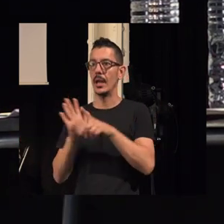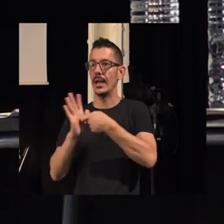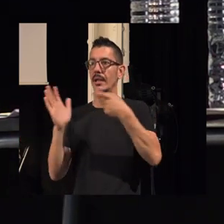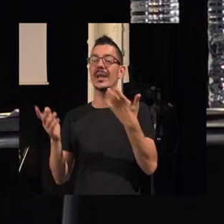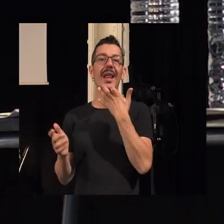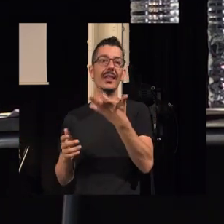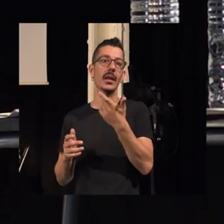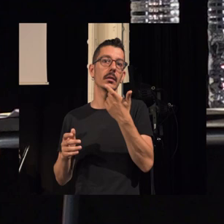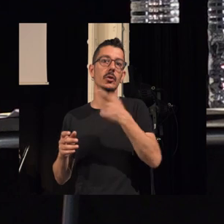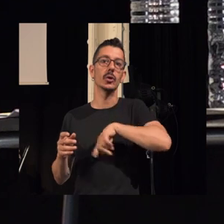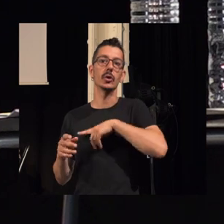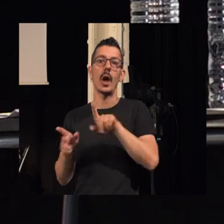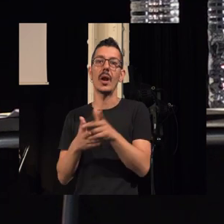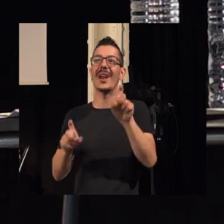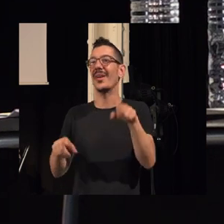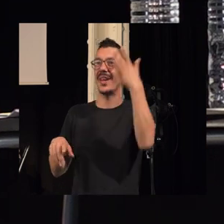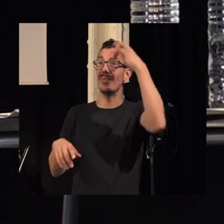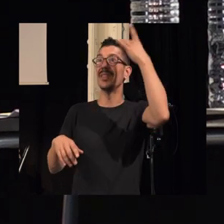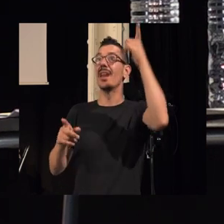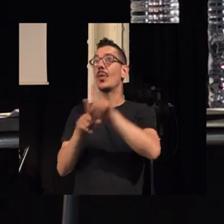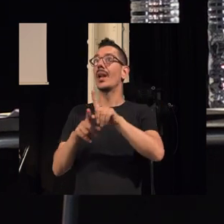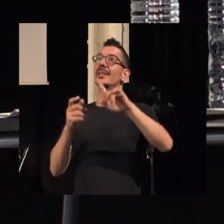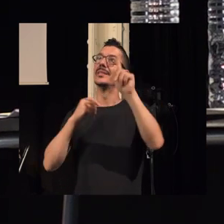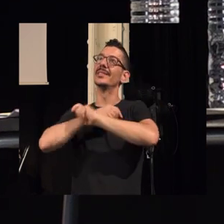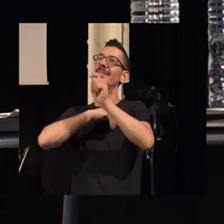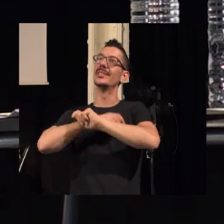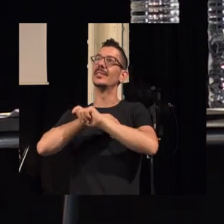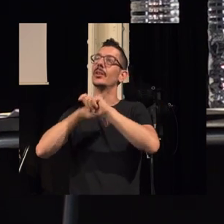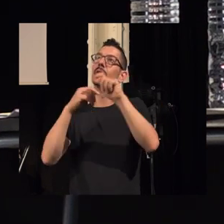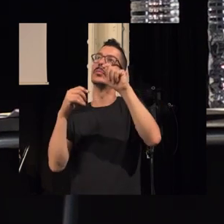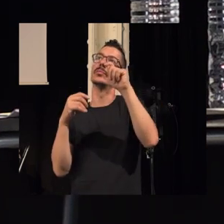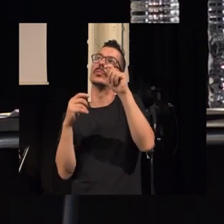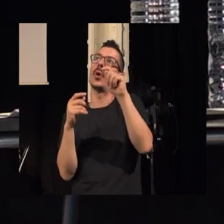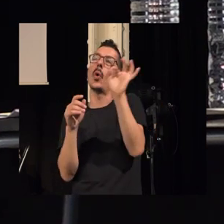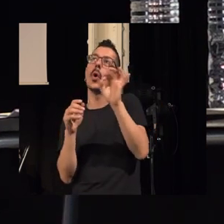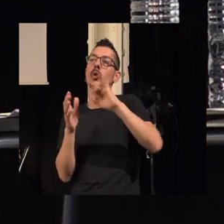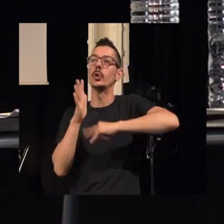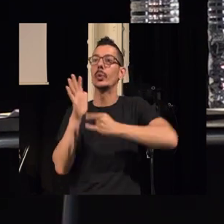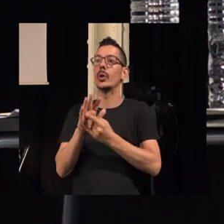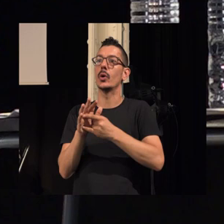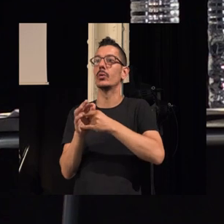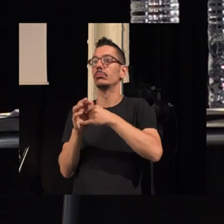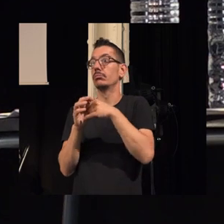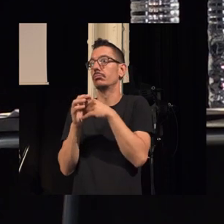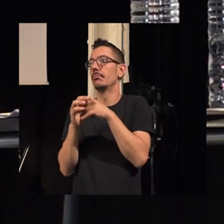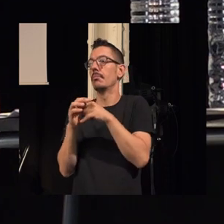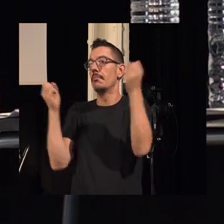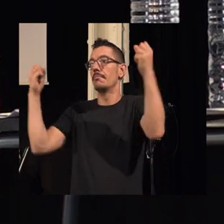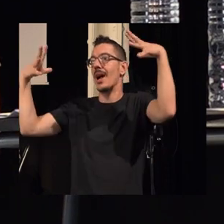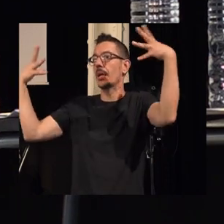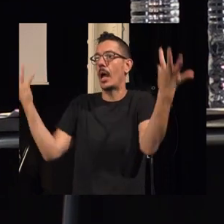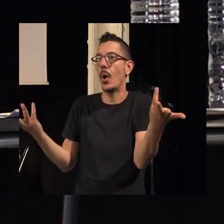también. No es que nuestras visiones estén erradas, la realidad las